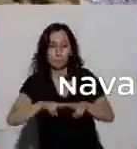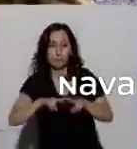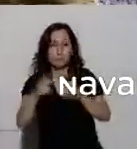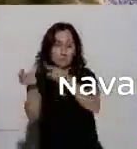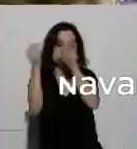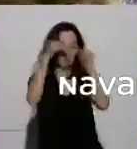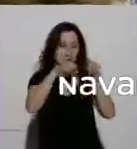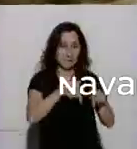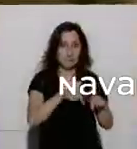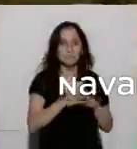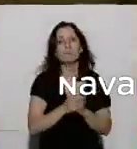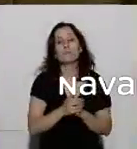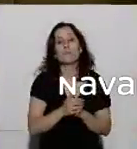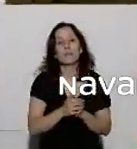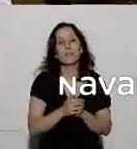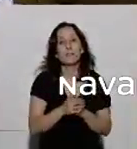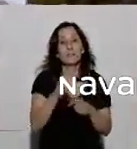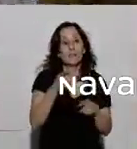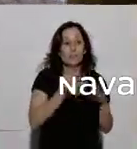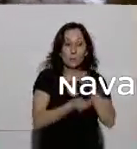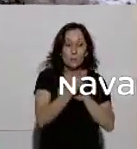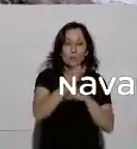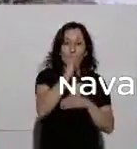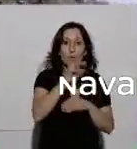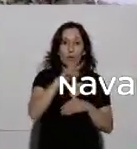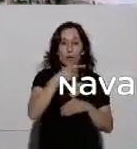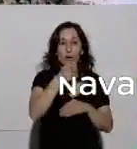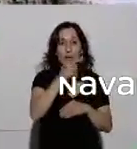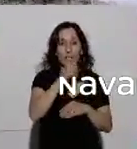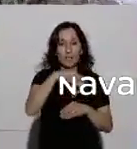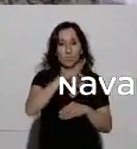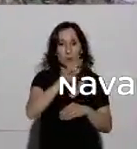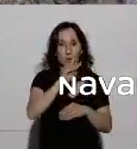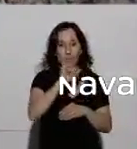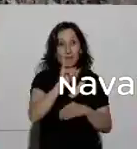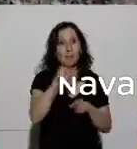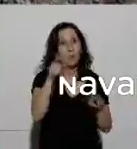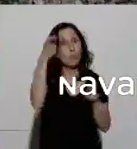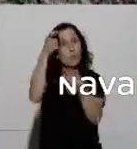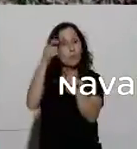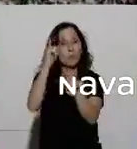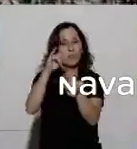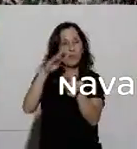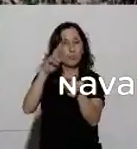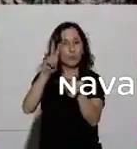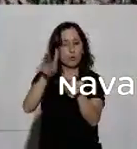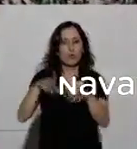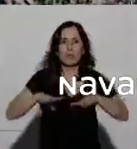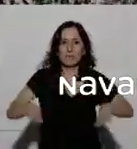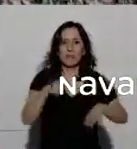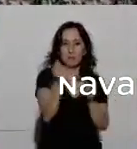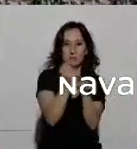a Zugarramurdi. Y esta chica había nacido en Zugarramurdi, pero trabajaba, creo que de criada, en Ciburu. Probablemente ella